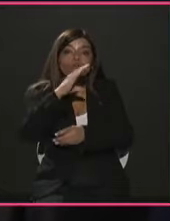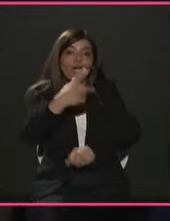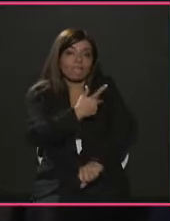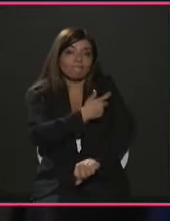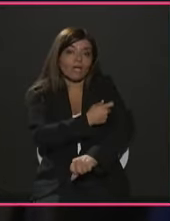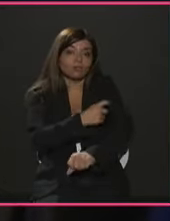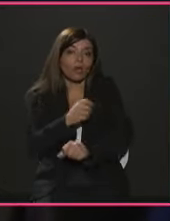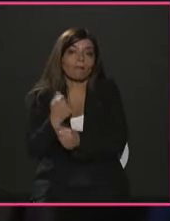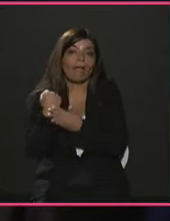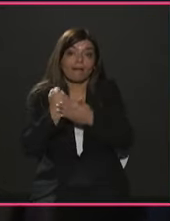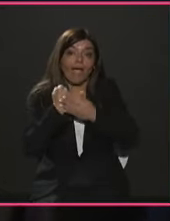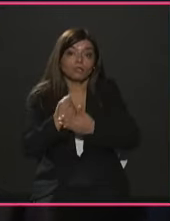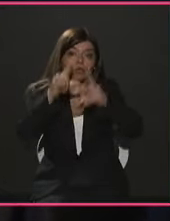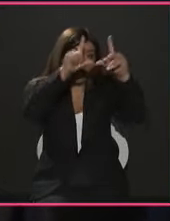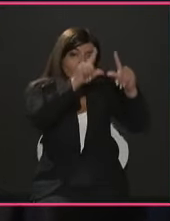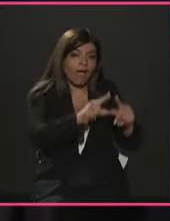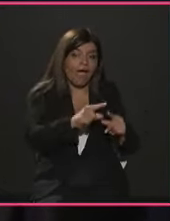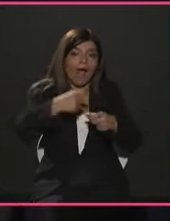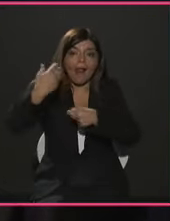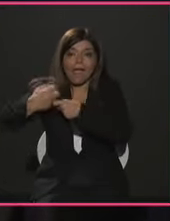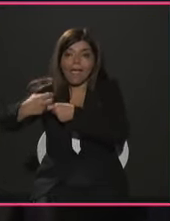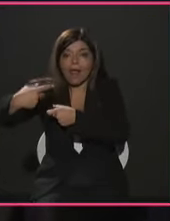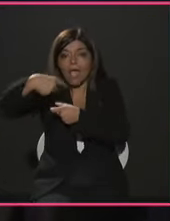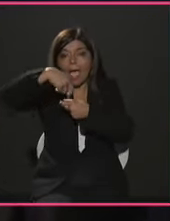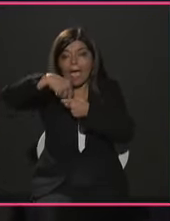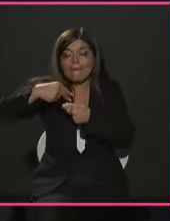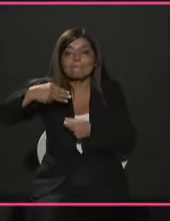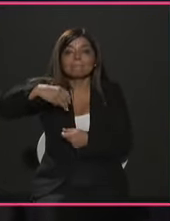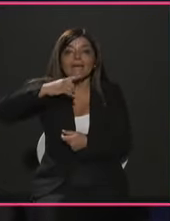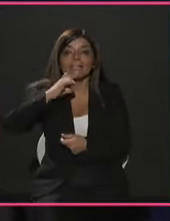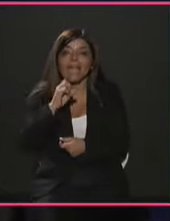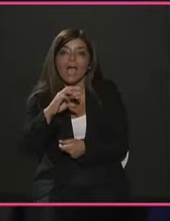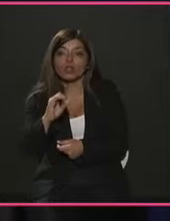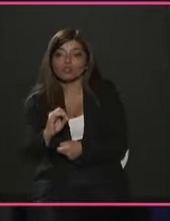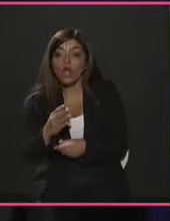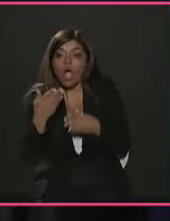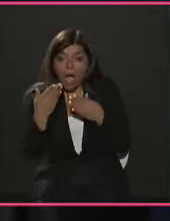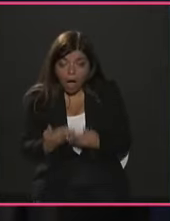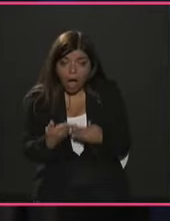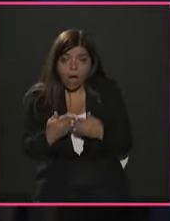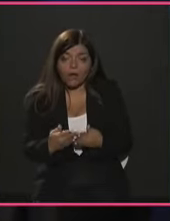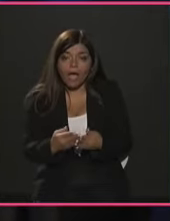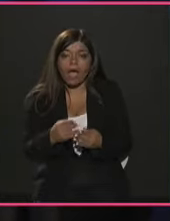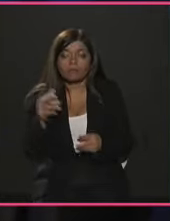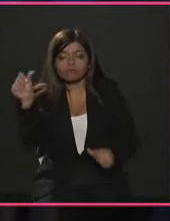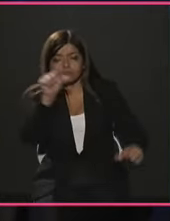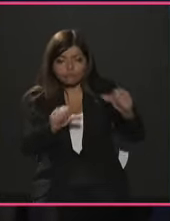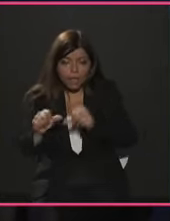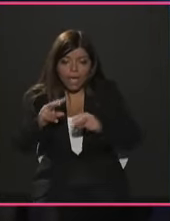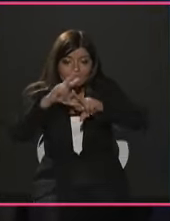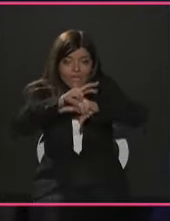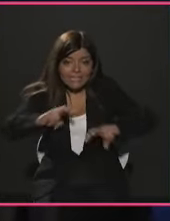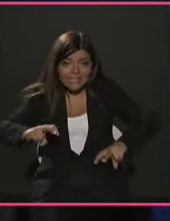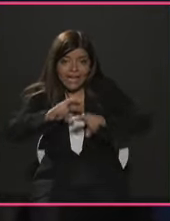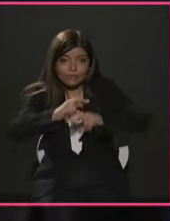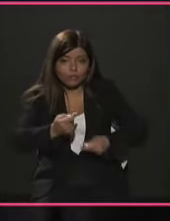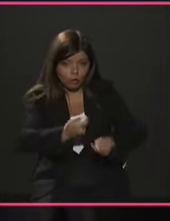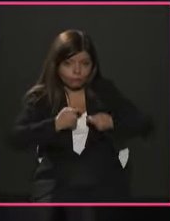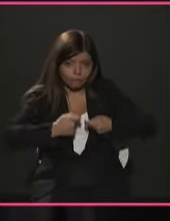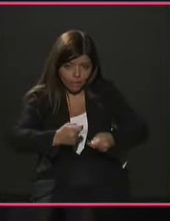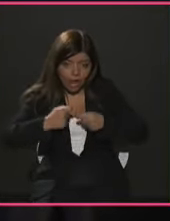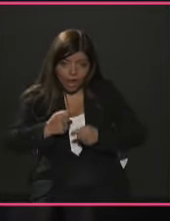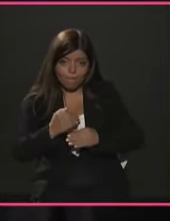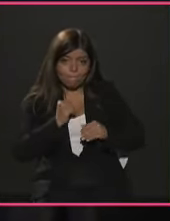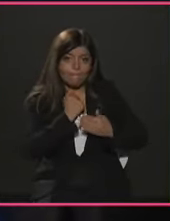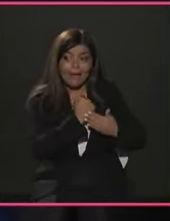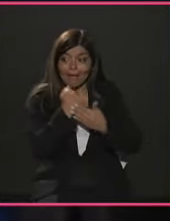esto están todavía en las primeras etapas la buena noticia es que hay mucho aptio para el desarrollo de estas políticas y hay mucho dinero que se está invirtiendo para poder